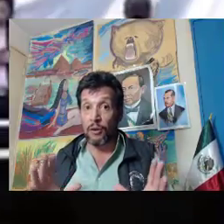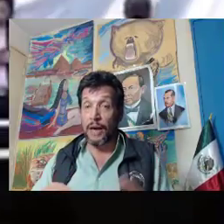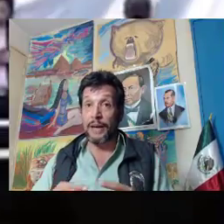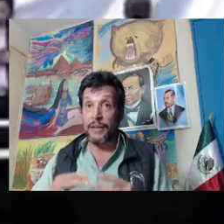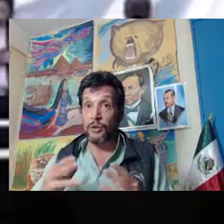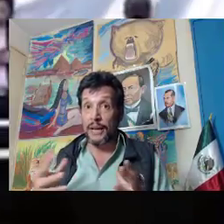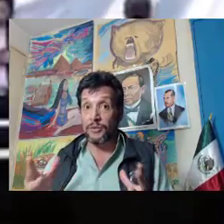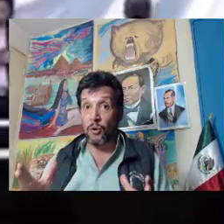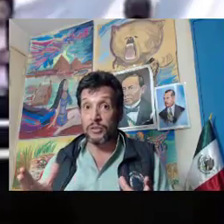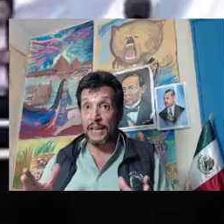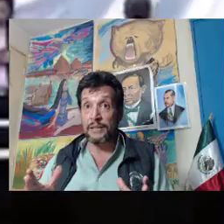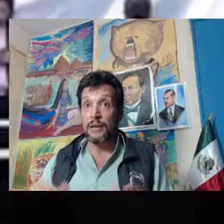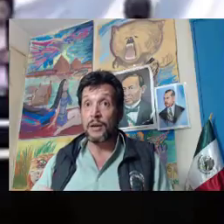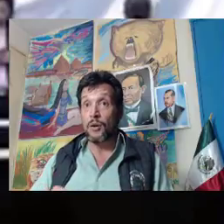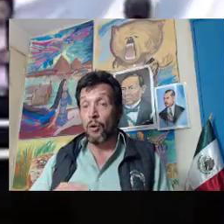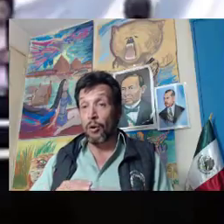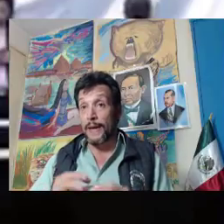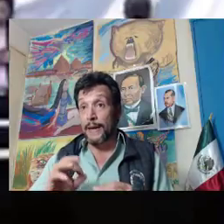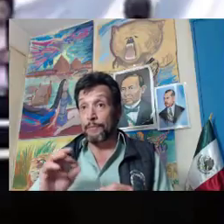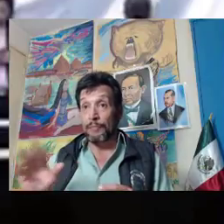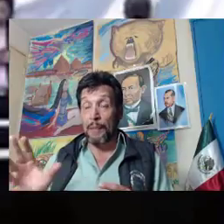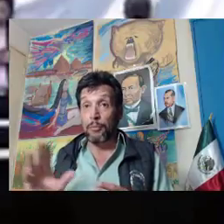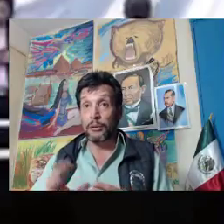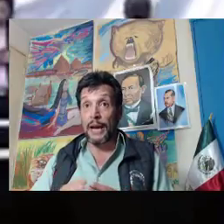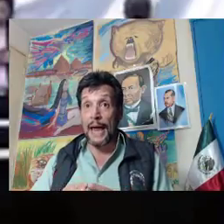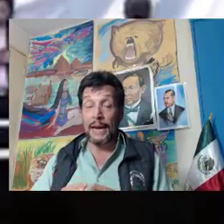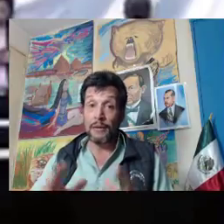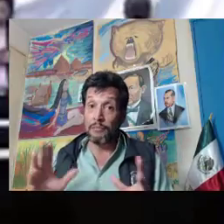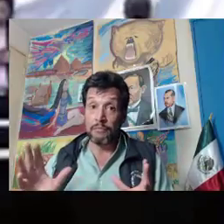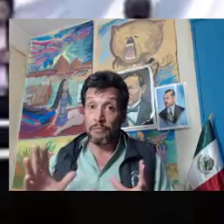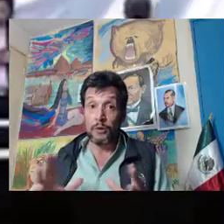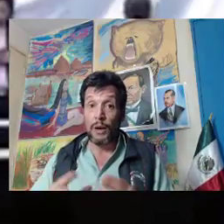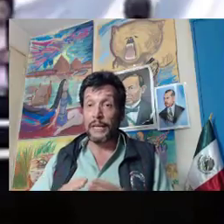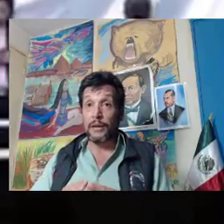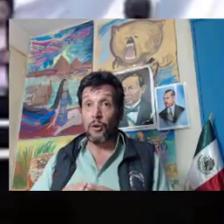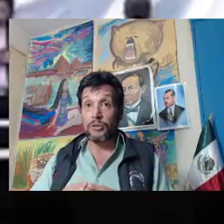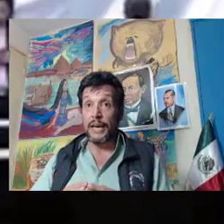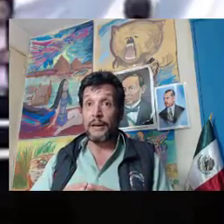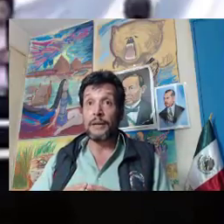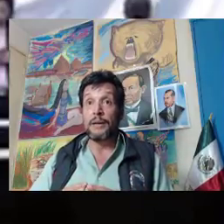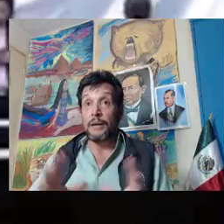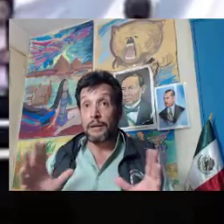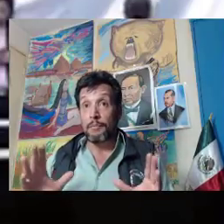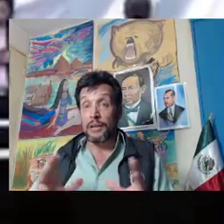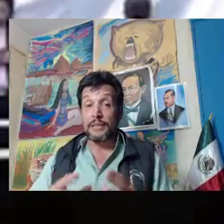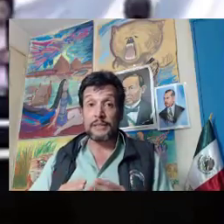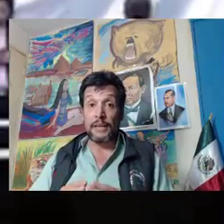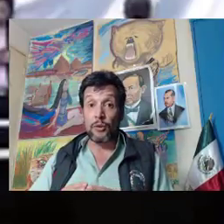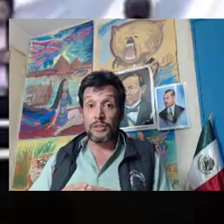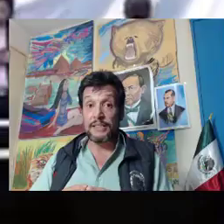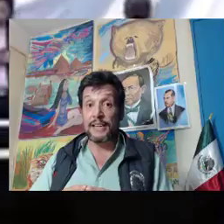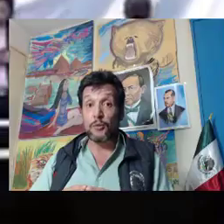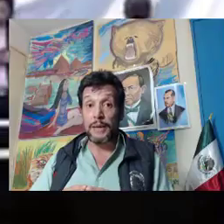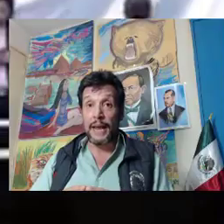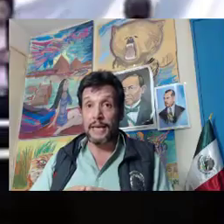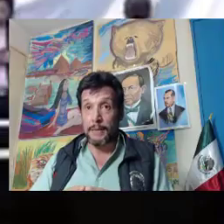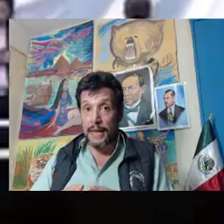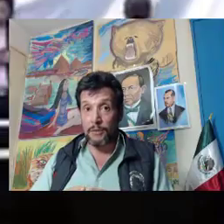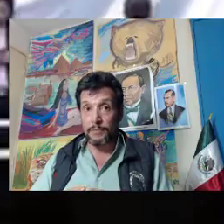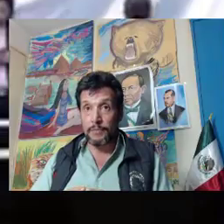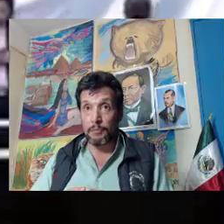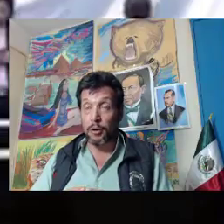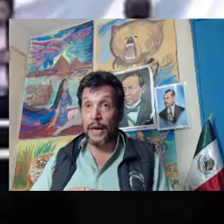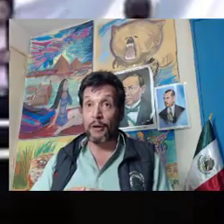inocencia o de haber hecho las cosas o de apuntalar cualquier cosa, pues entonces las